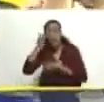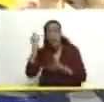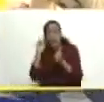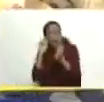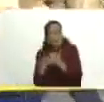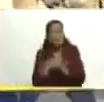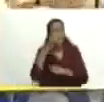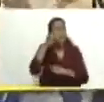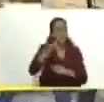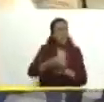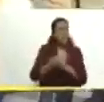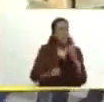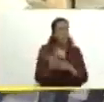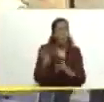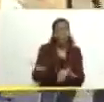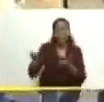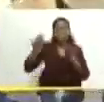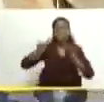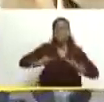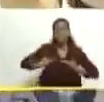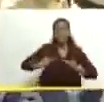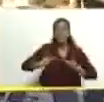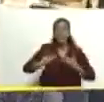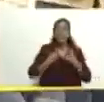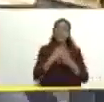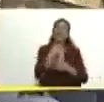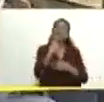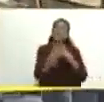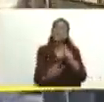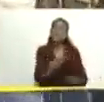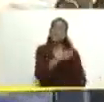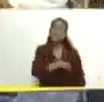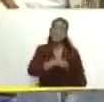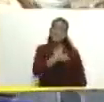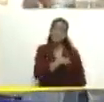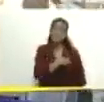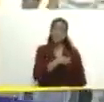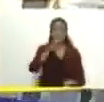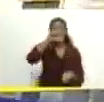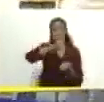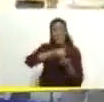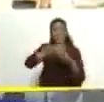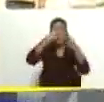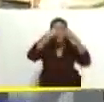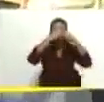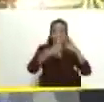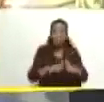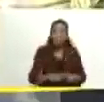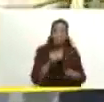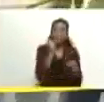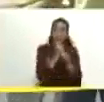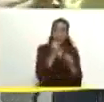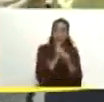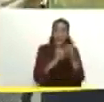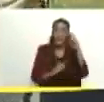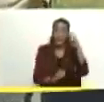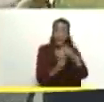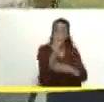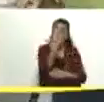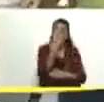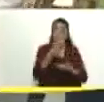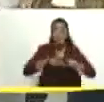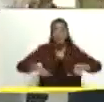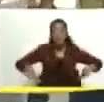¡Claro que sí! Te regalo las bases de misiones, que son centros logísticos operativos construidos en las